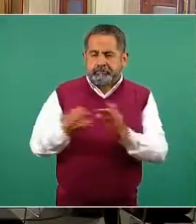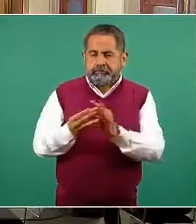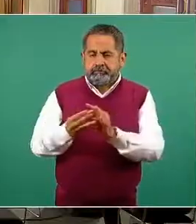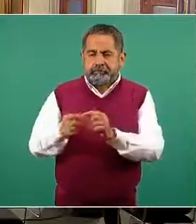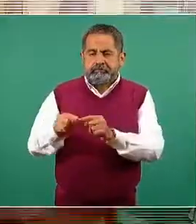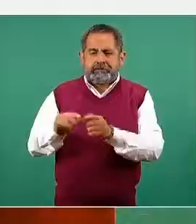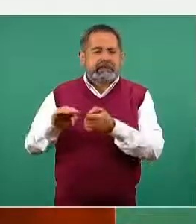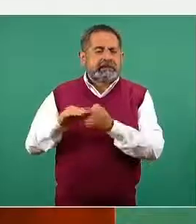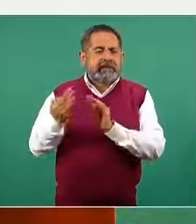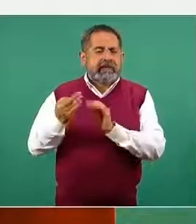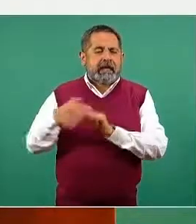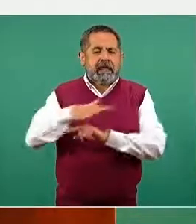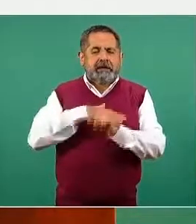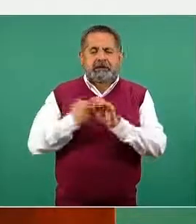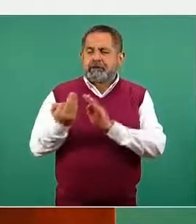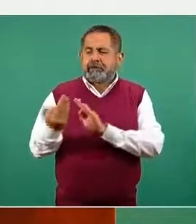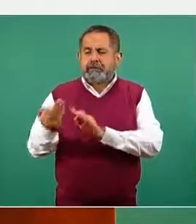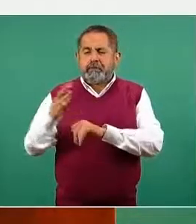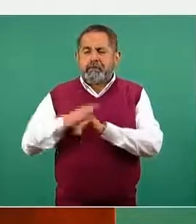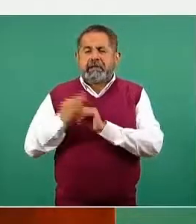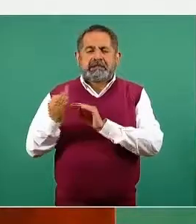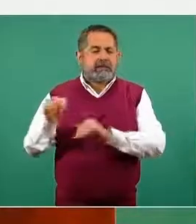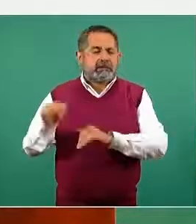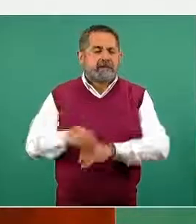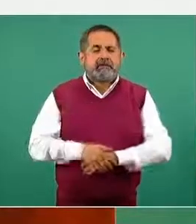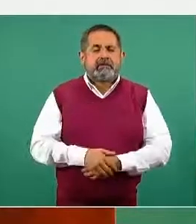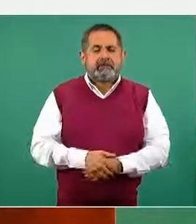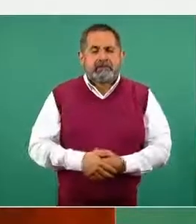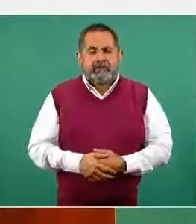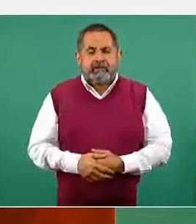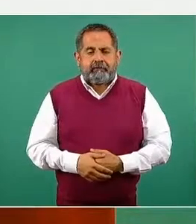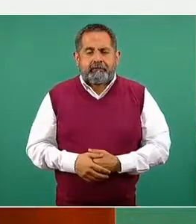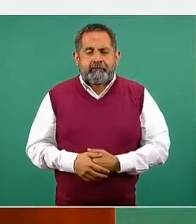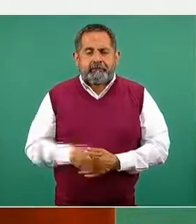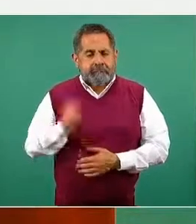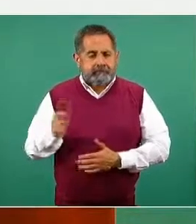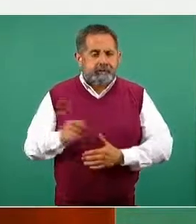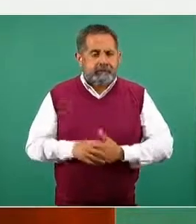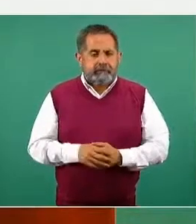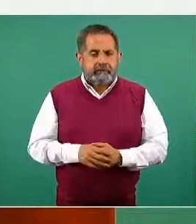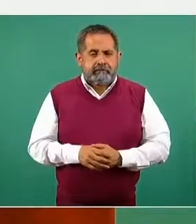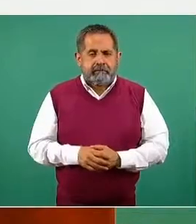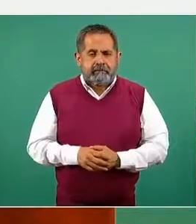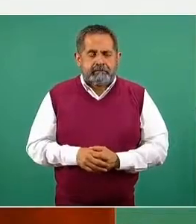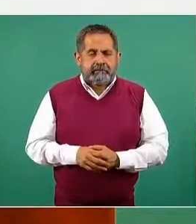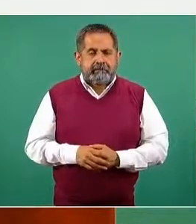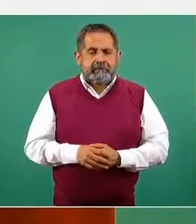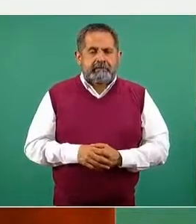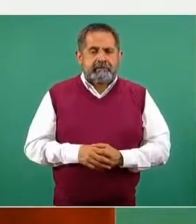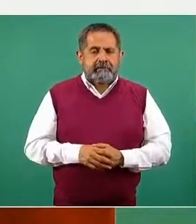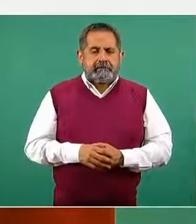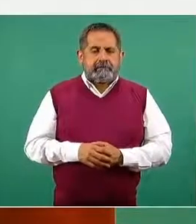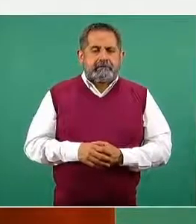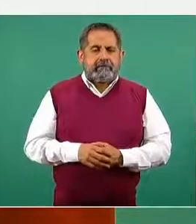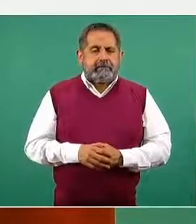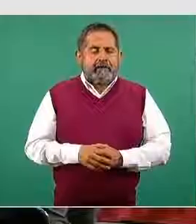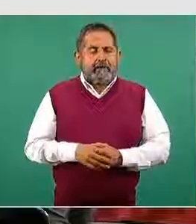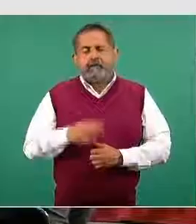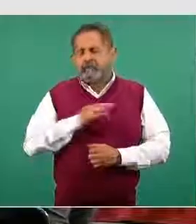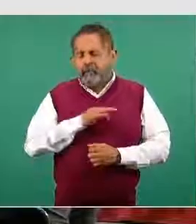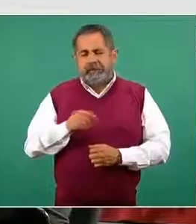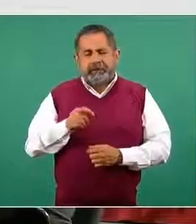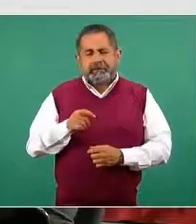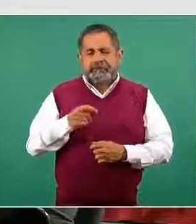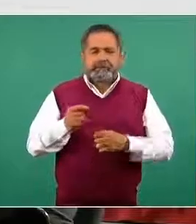está usted es el más cercano, es tal. Viene aquí y se puede